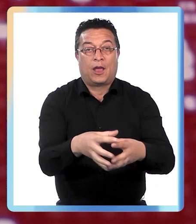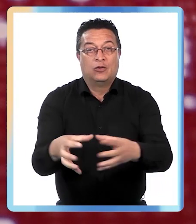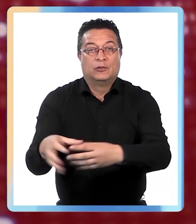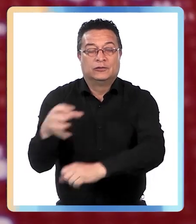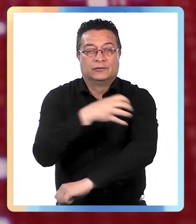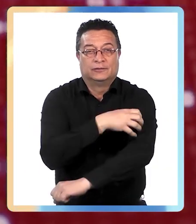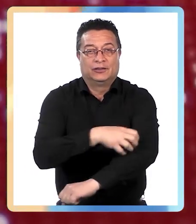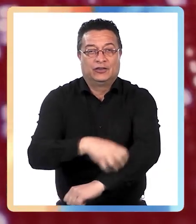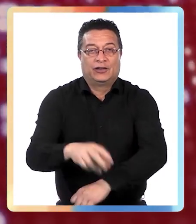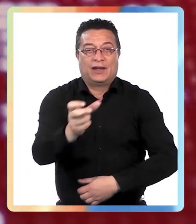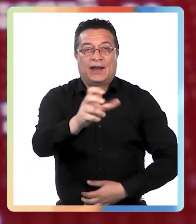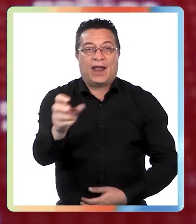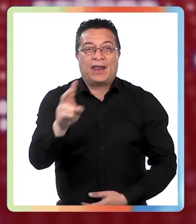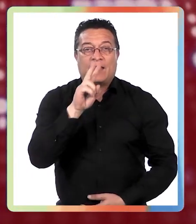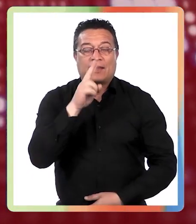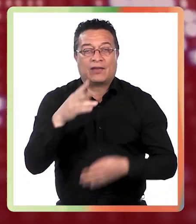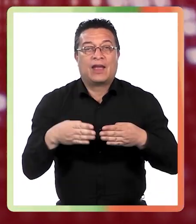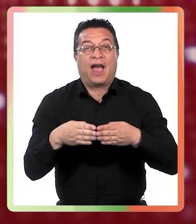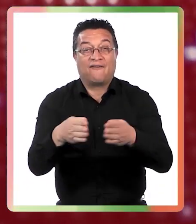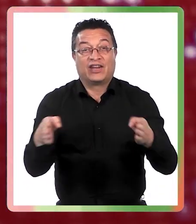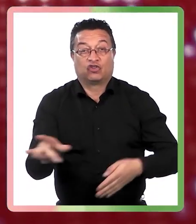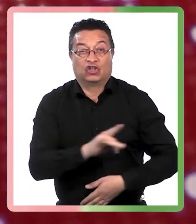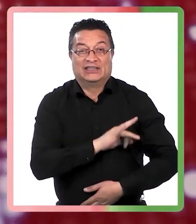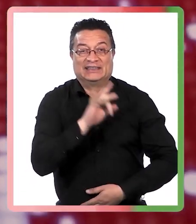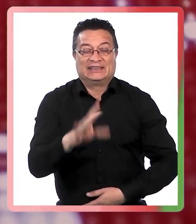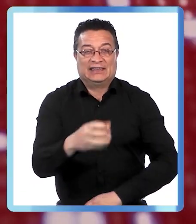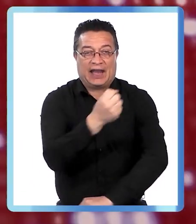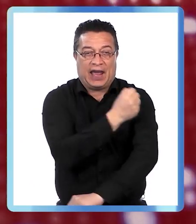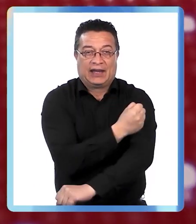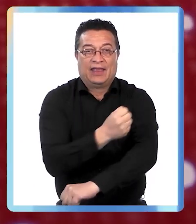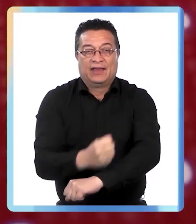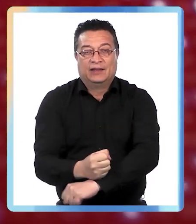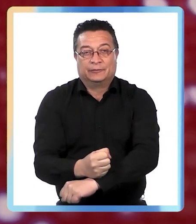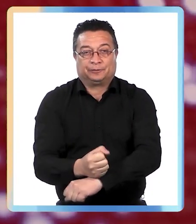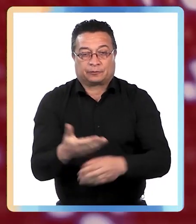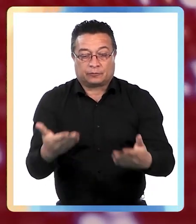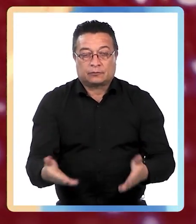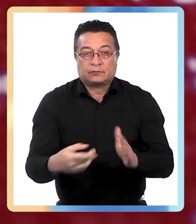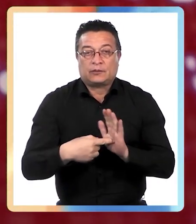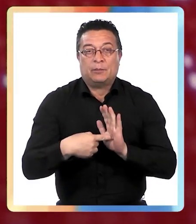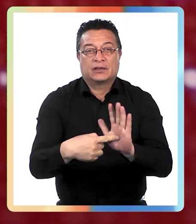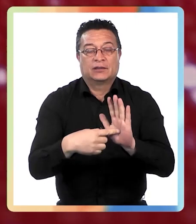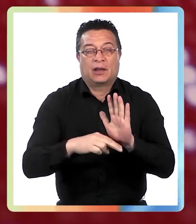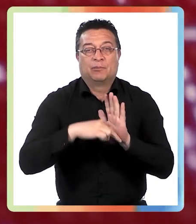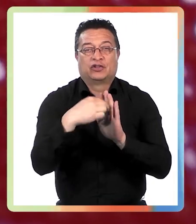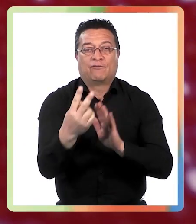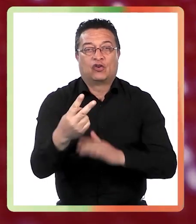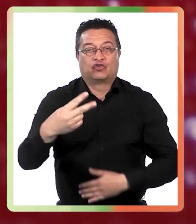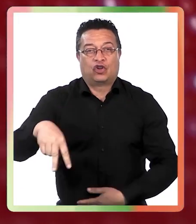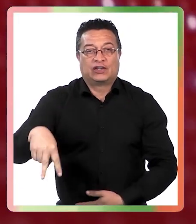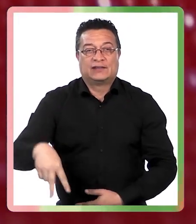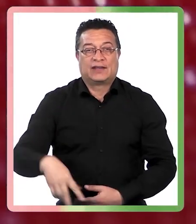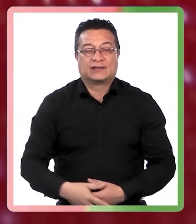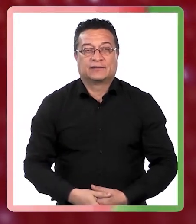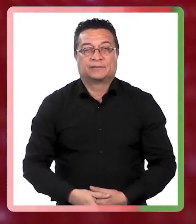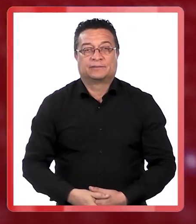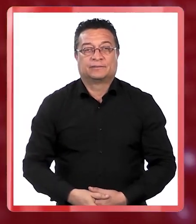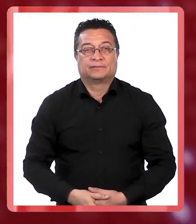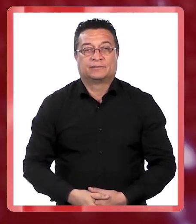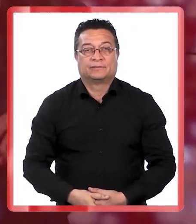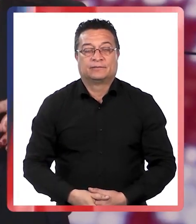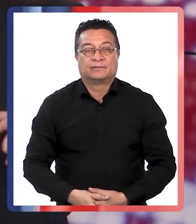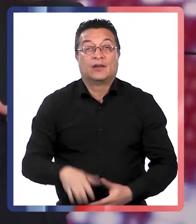Asociación Regional de Canales de Televisión de Señal Abierta de Chile, Arcatel, presenta Portavoz Noticias.